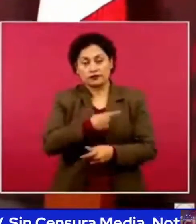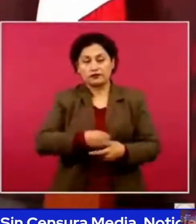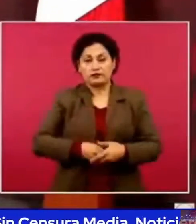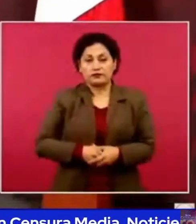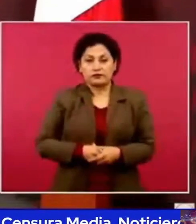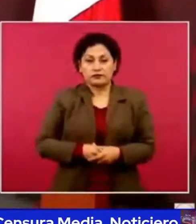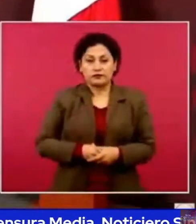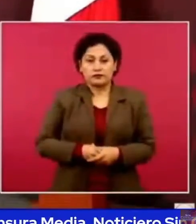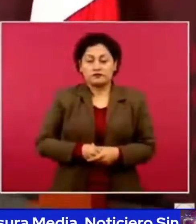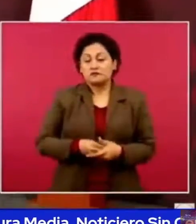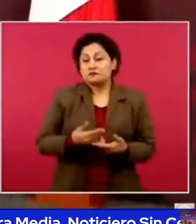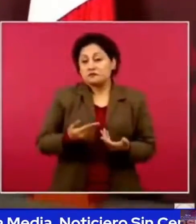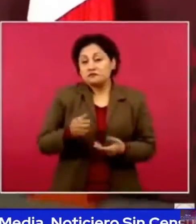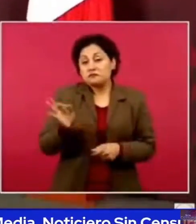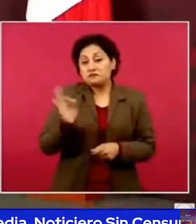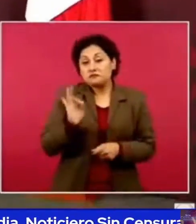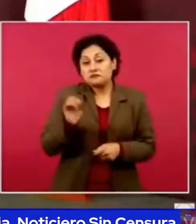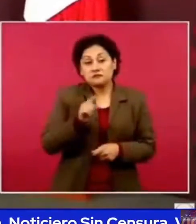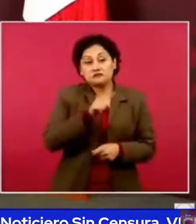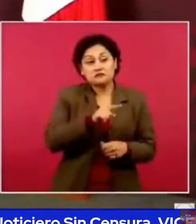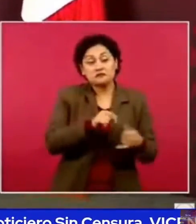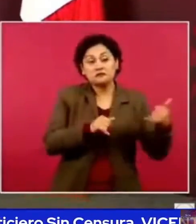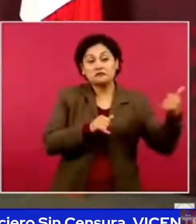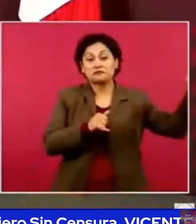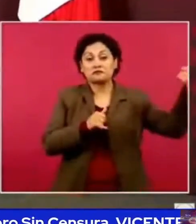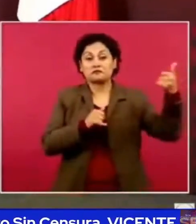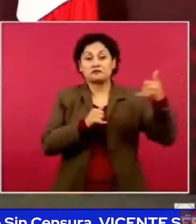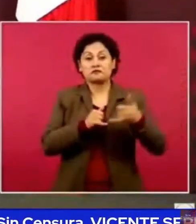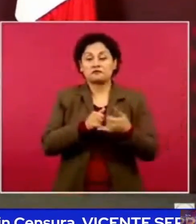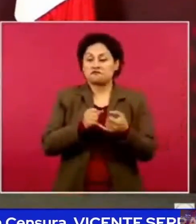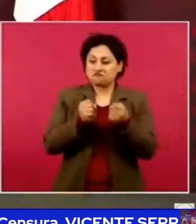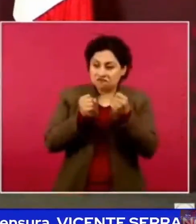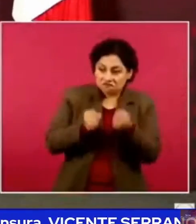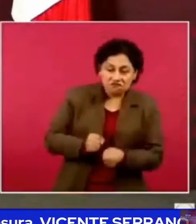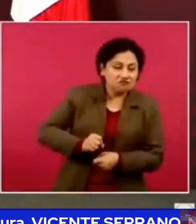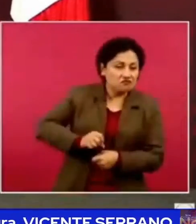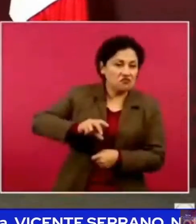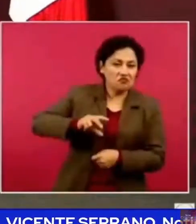Y aquí el señor le debe haber dicho: te aseguro que no.